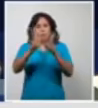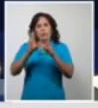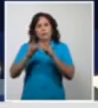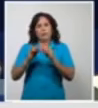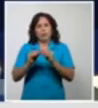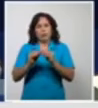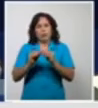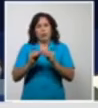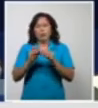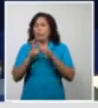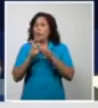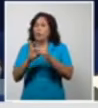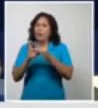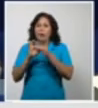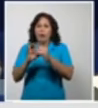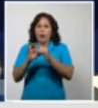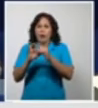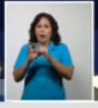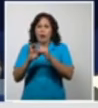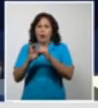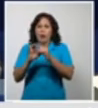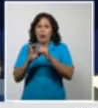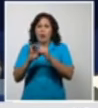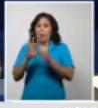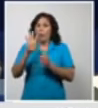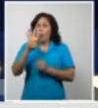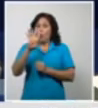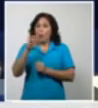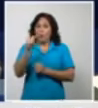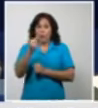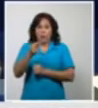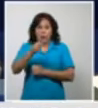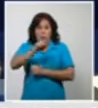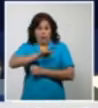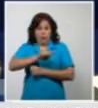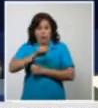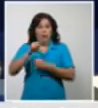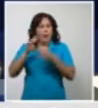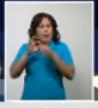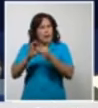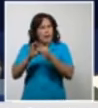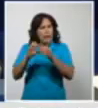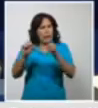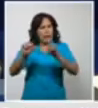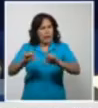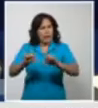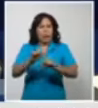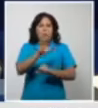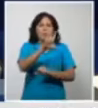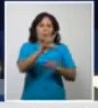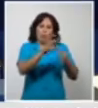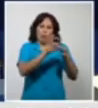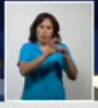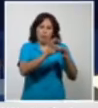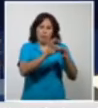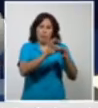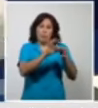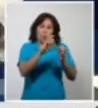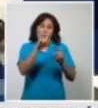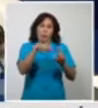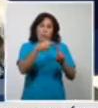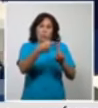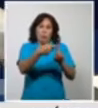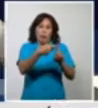crítico, 4 menos que el día anterior, y 5 graves, 1 más que el día